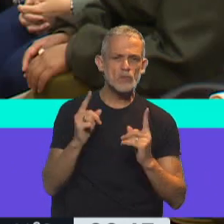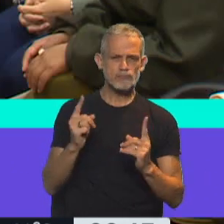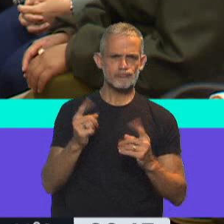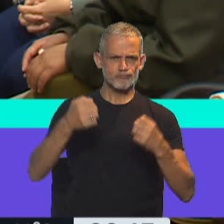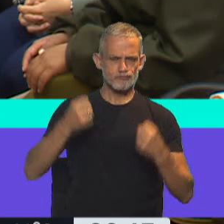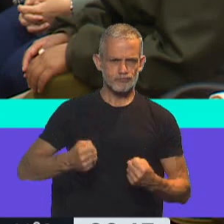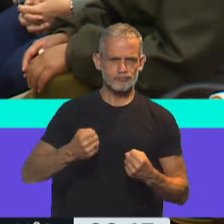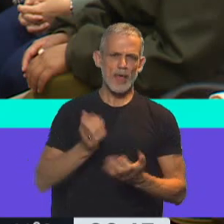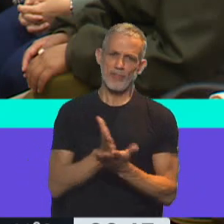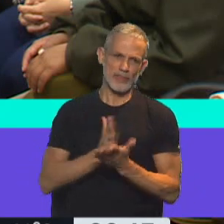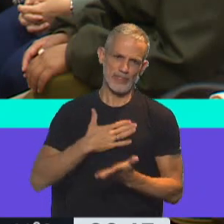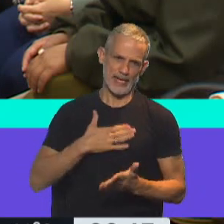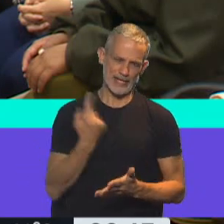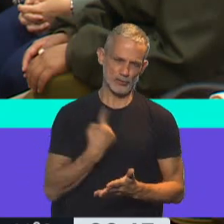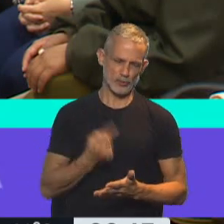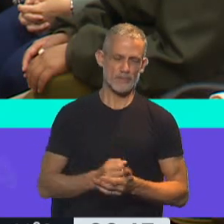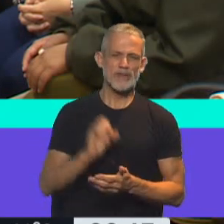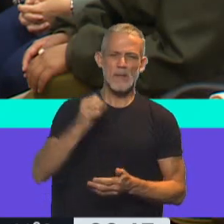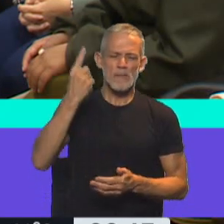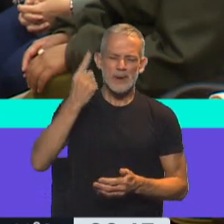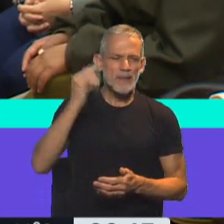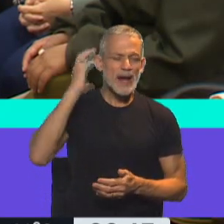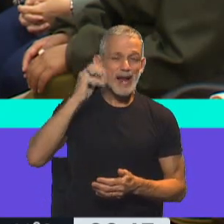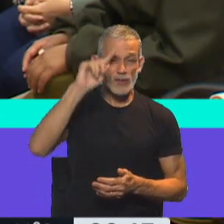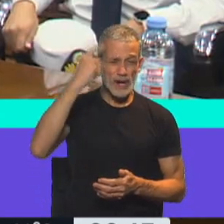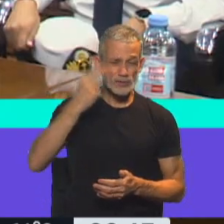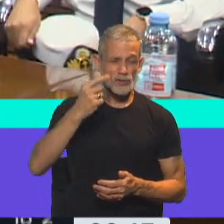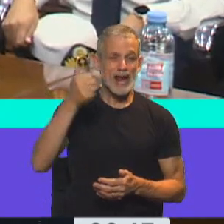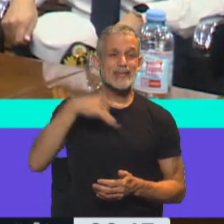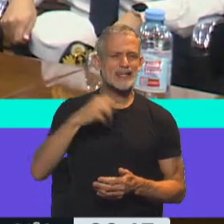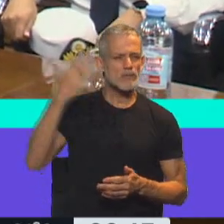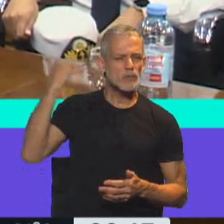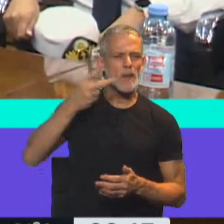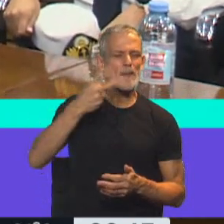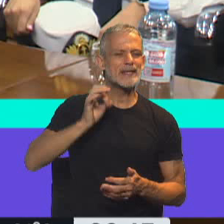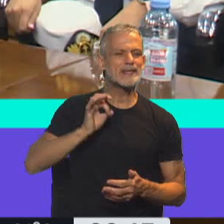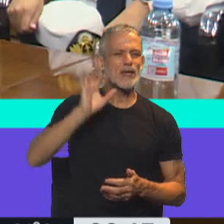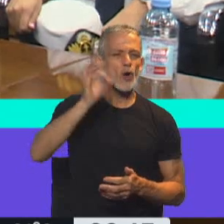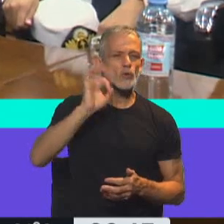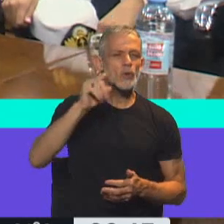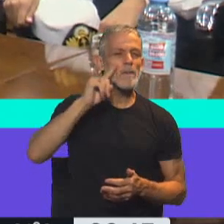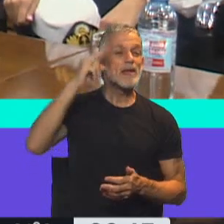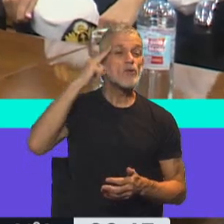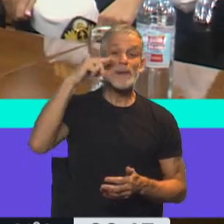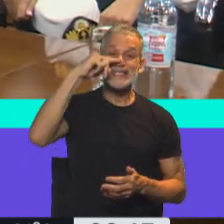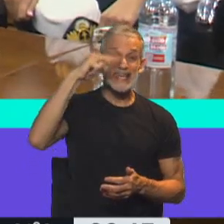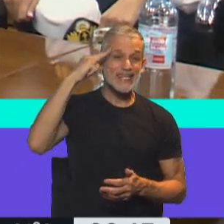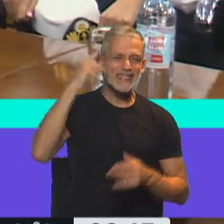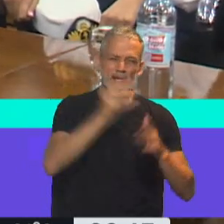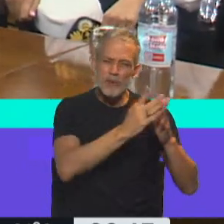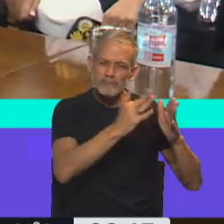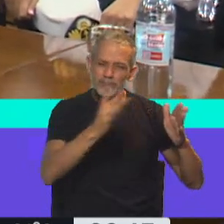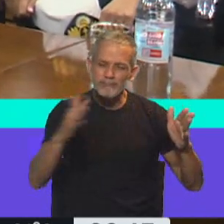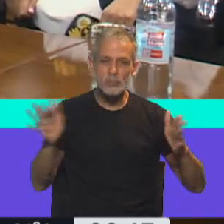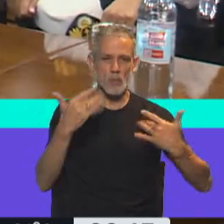firme nuestros derechos. La primera emisión de Radio Nacional Antártida fue el 20 de octubre de 1979. Desde entonces